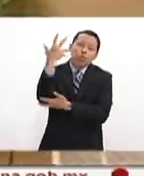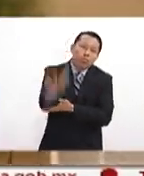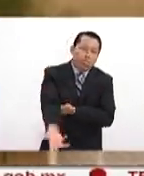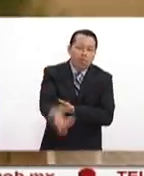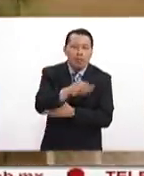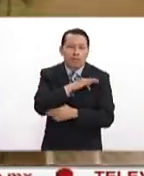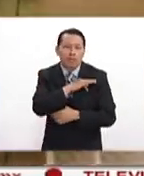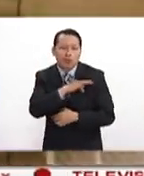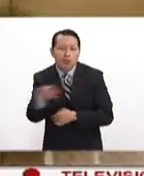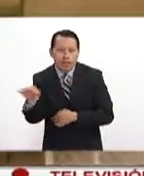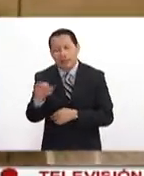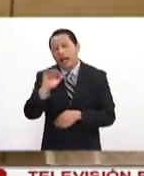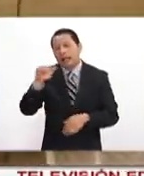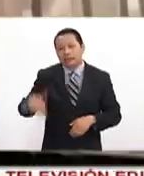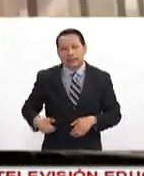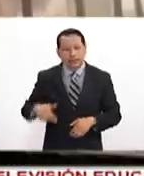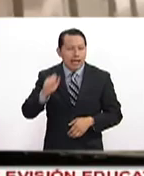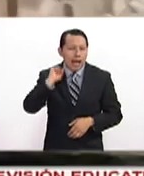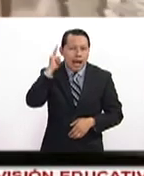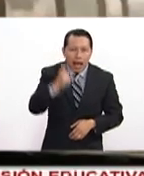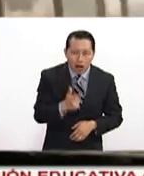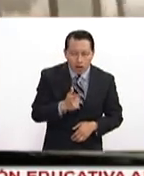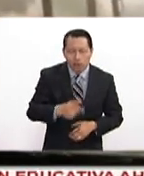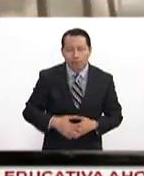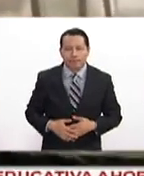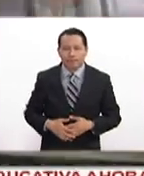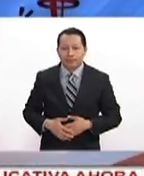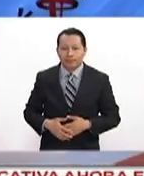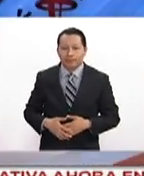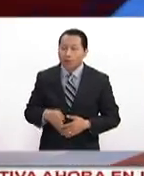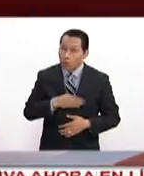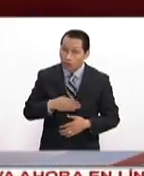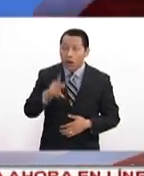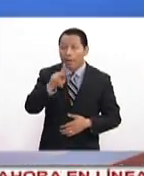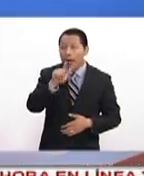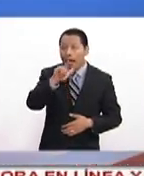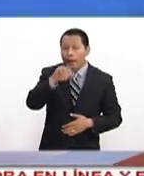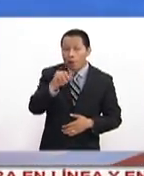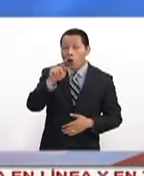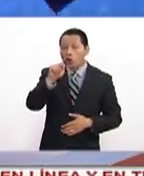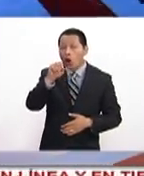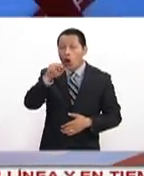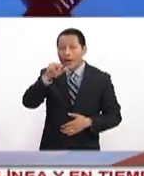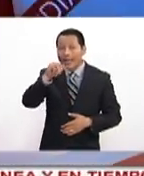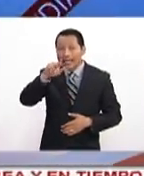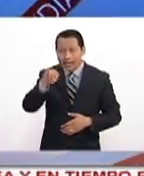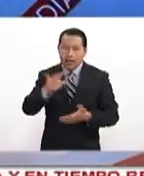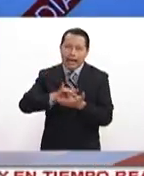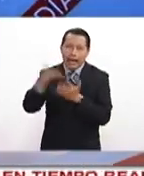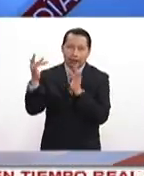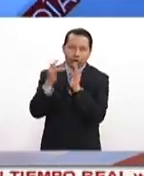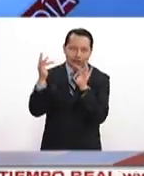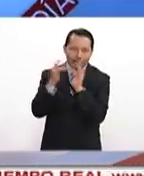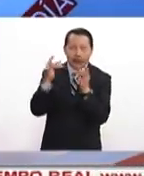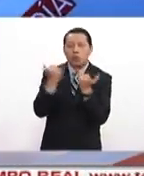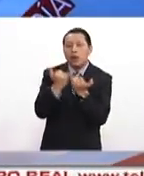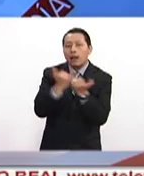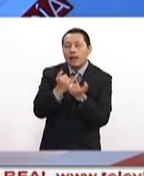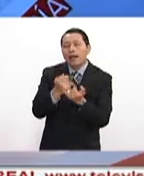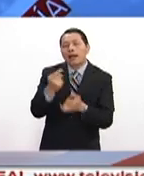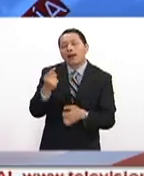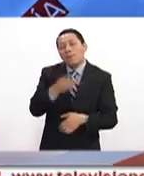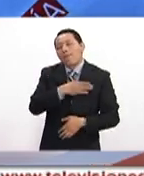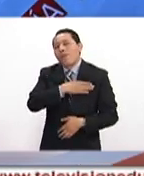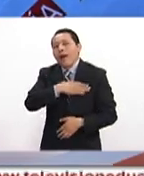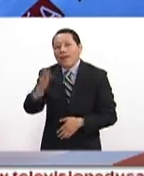y ocasionar accidentes, ¿no? Correcto. Bueno, pues muchísimas gracias, Pablo Tonini, por estar con nosotros esta mañana nuevamente. Qué bueno que pues tú estás bien,